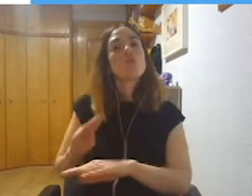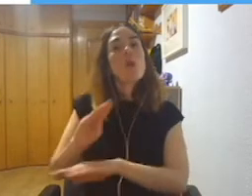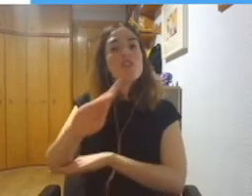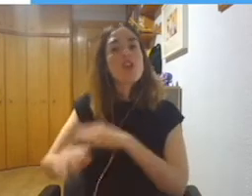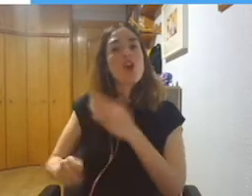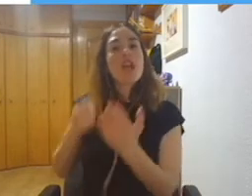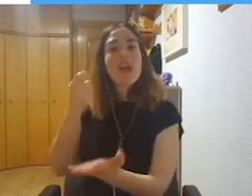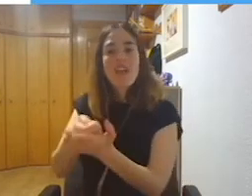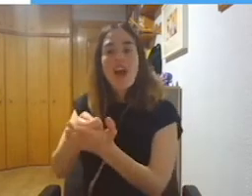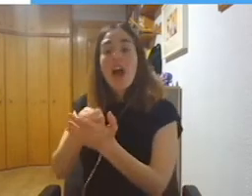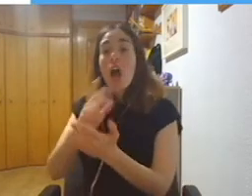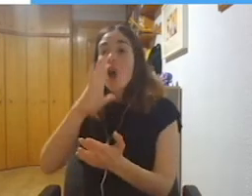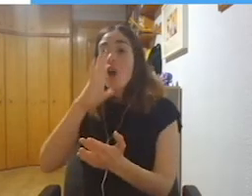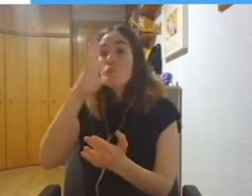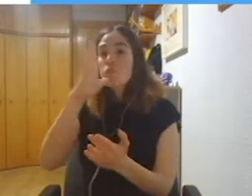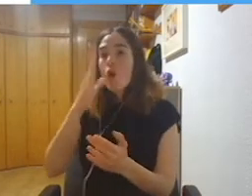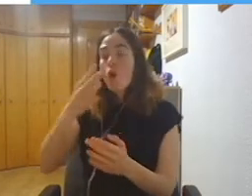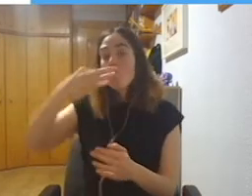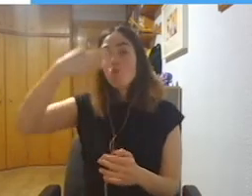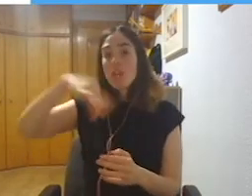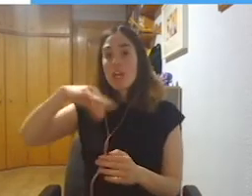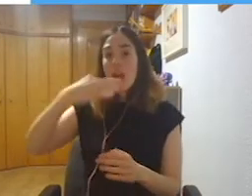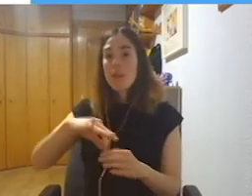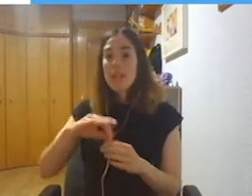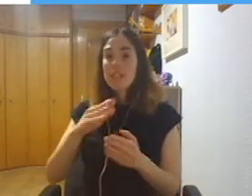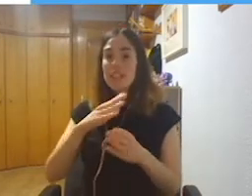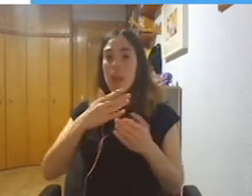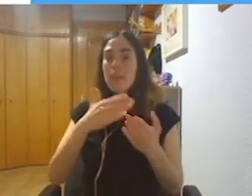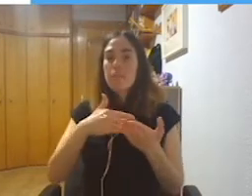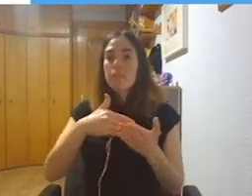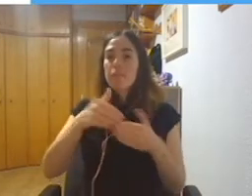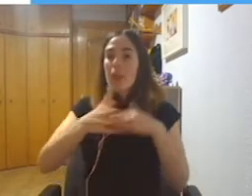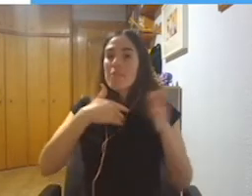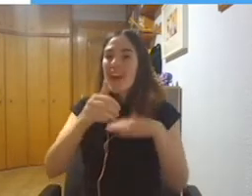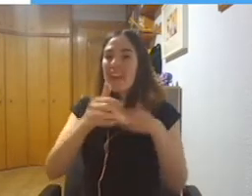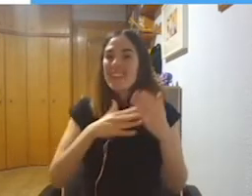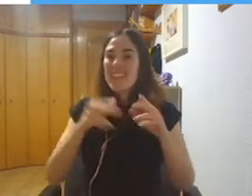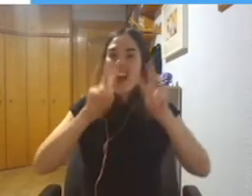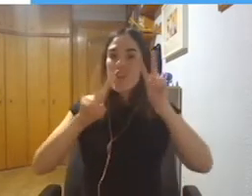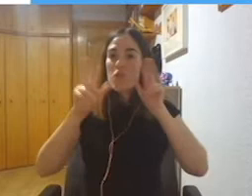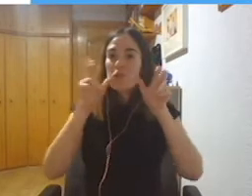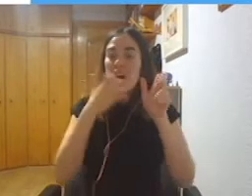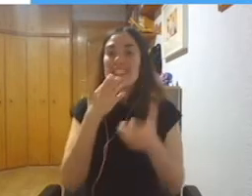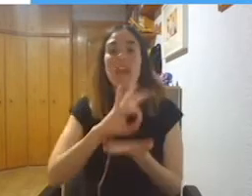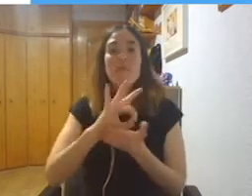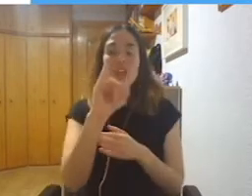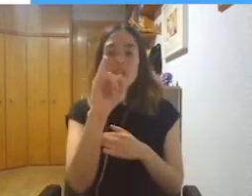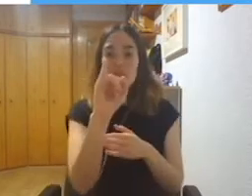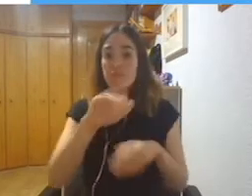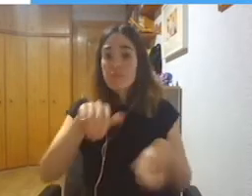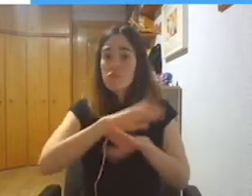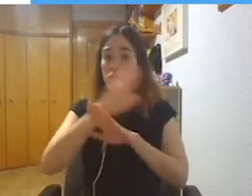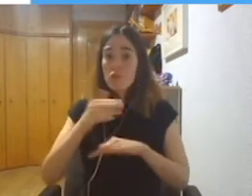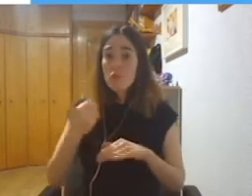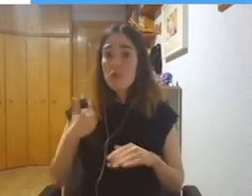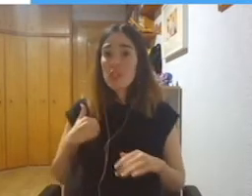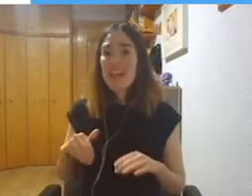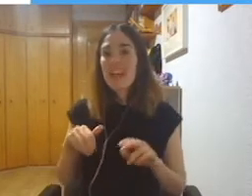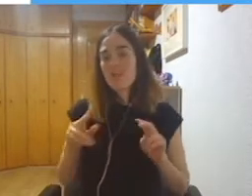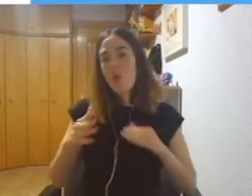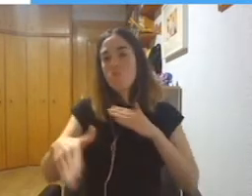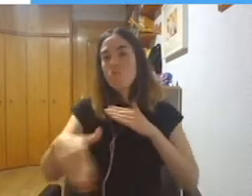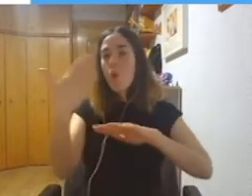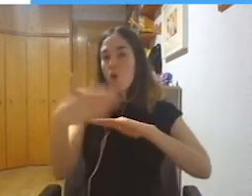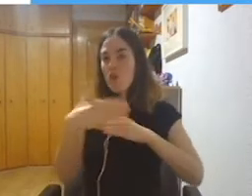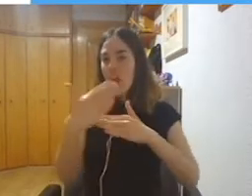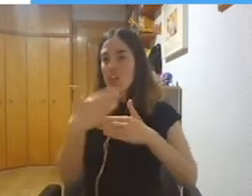subvenciones a aquel material audiovisual que cuente con estos servicios. Y ya por último, para ponernos en temas más